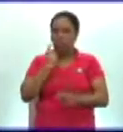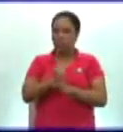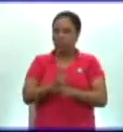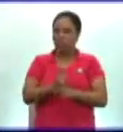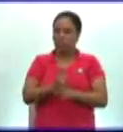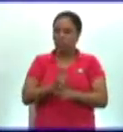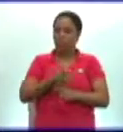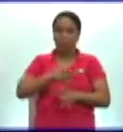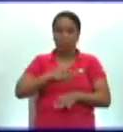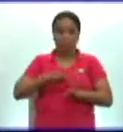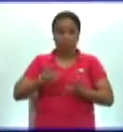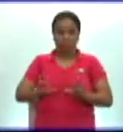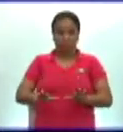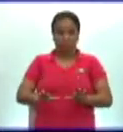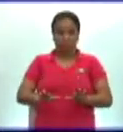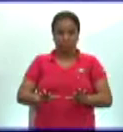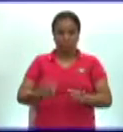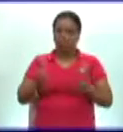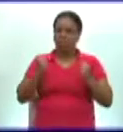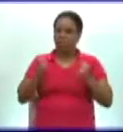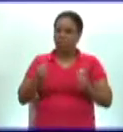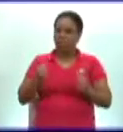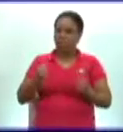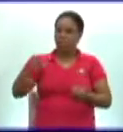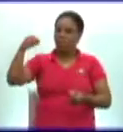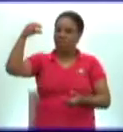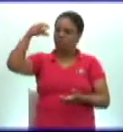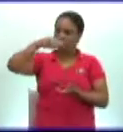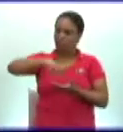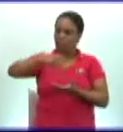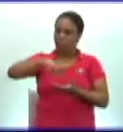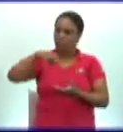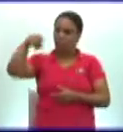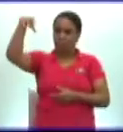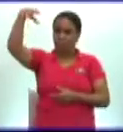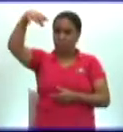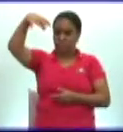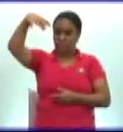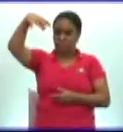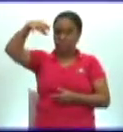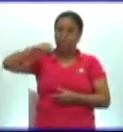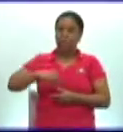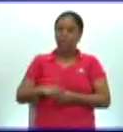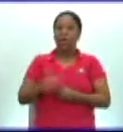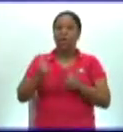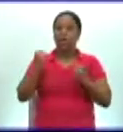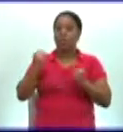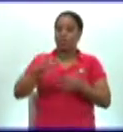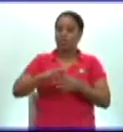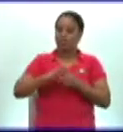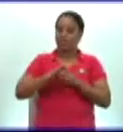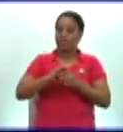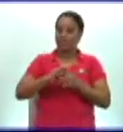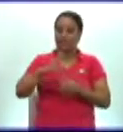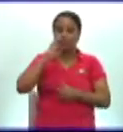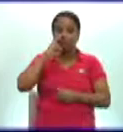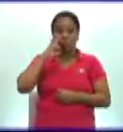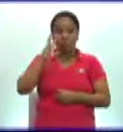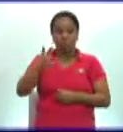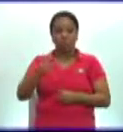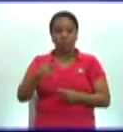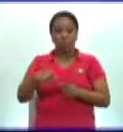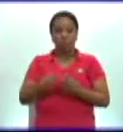En reposo. ¿Qué fuerzas actúan sobre esa lámpara? La fuerza de gravedad. Y observen, porque